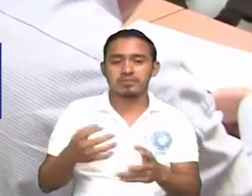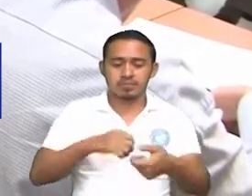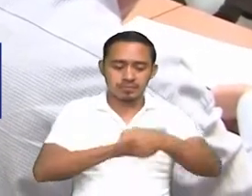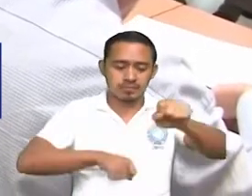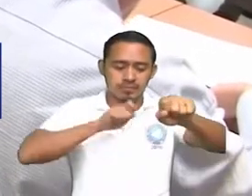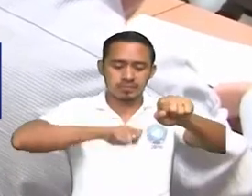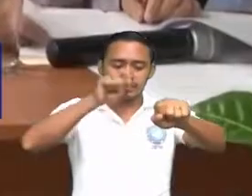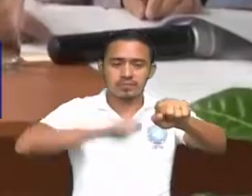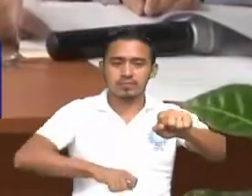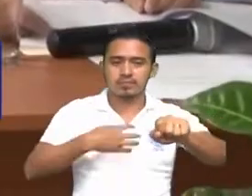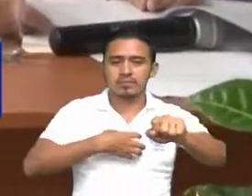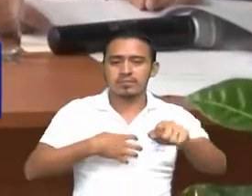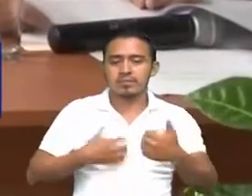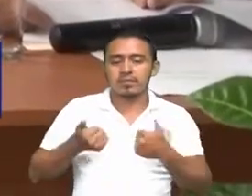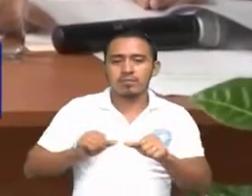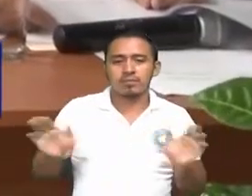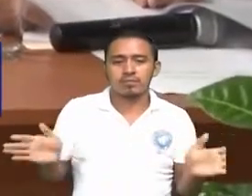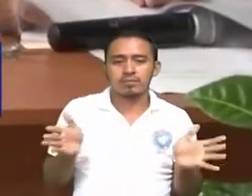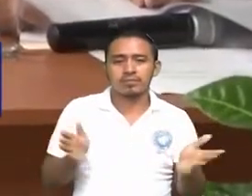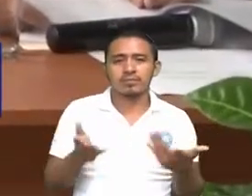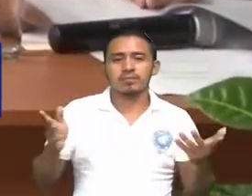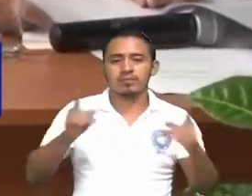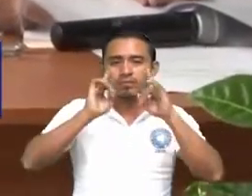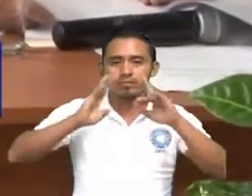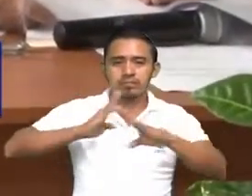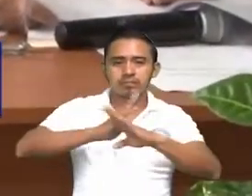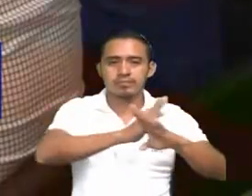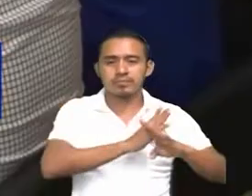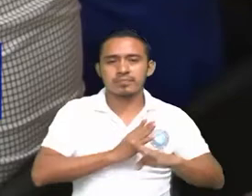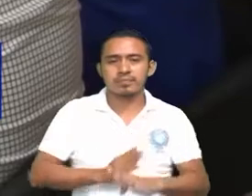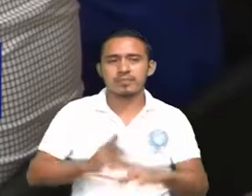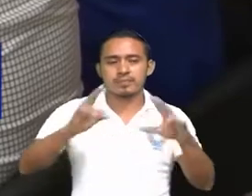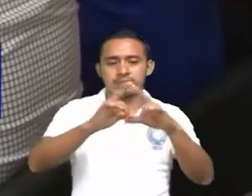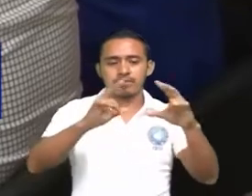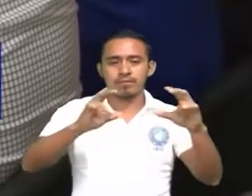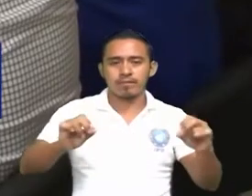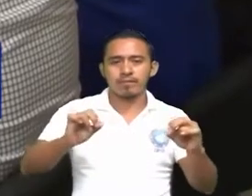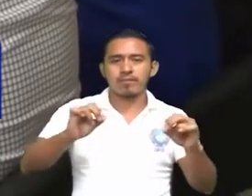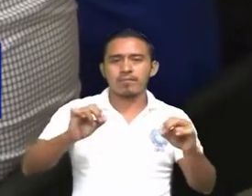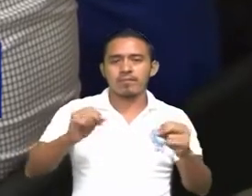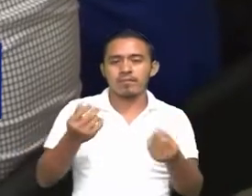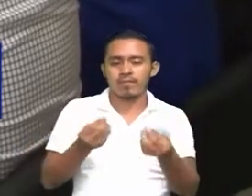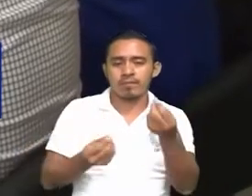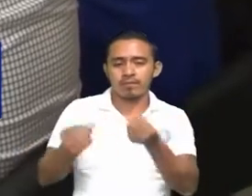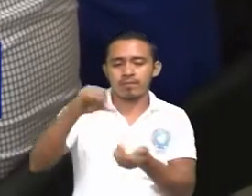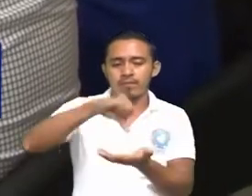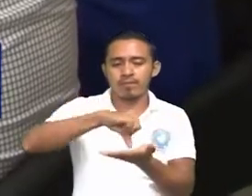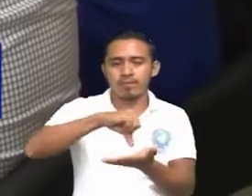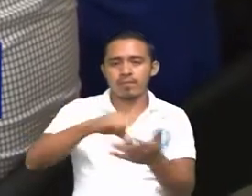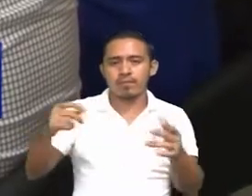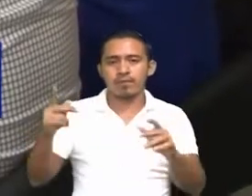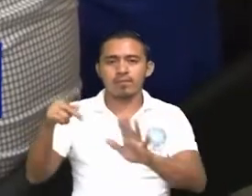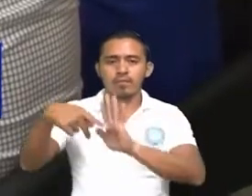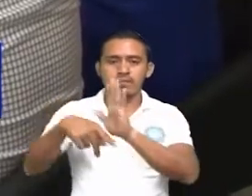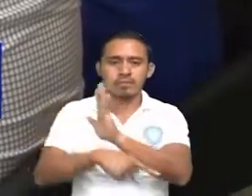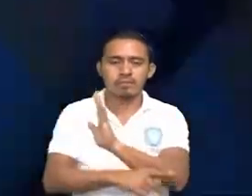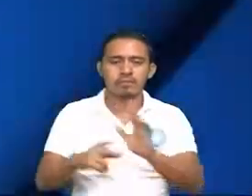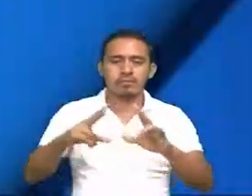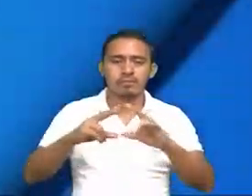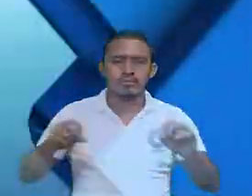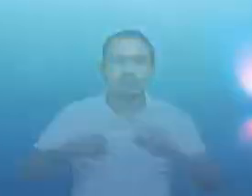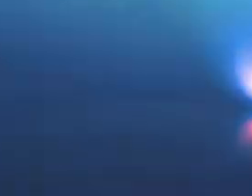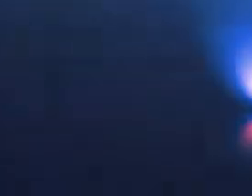de aprobación del Acuerdo de Promoción y Protección Recíproca de Inversiones entre Nicaragua e Irán.